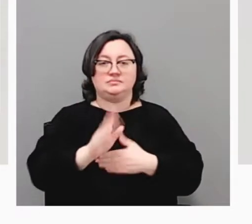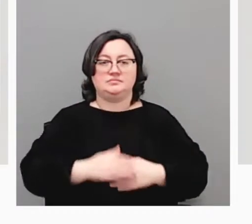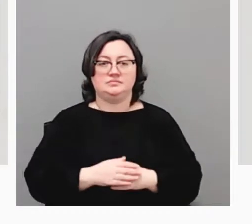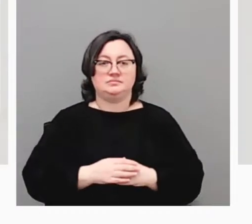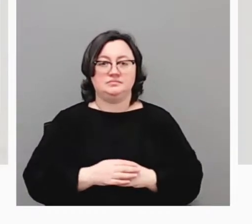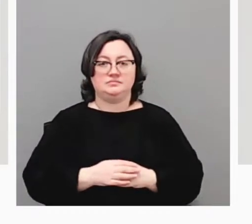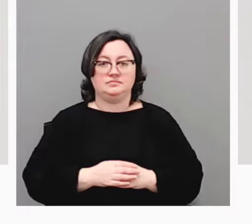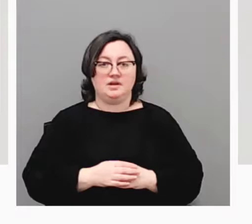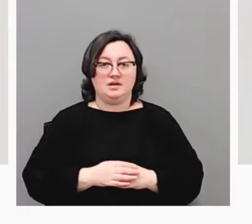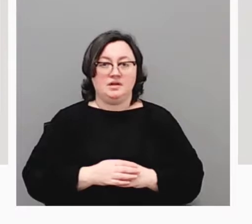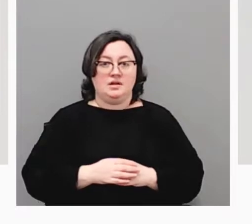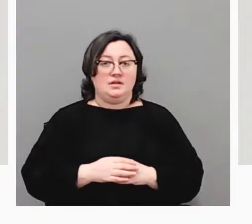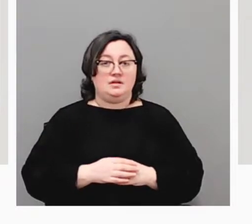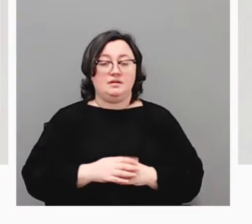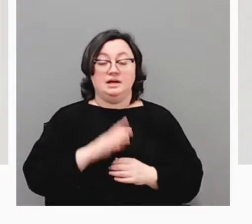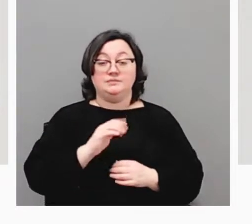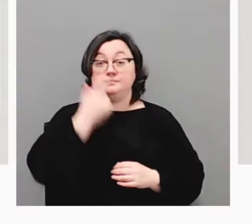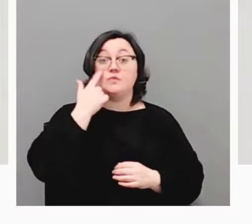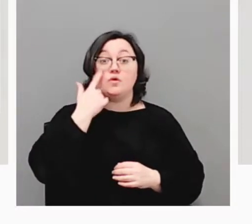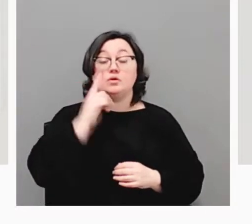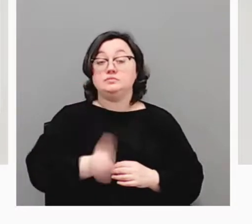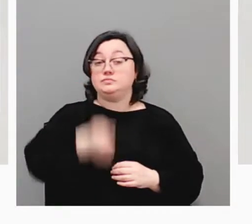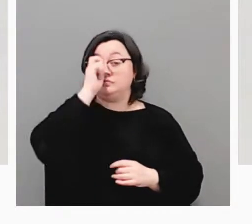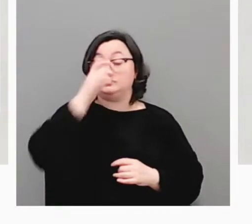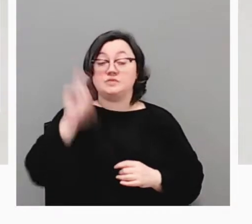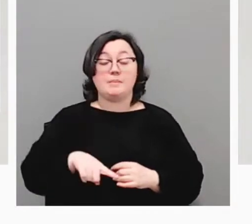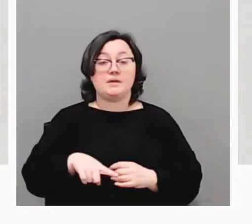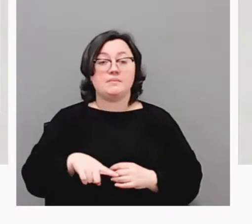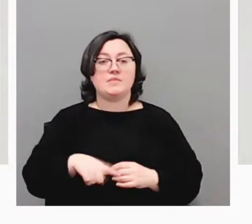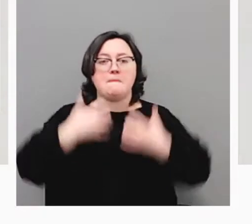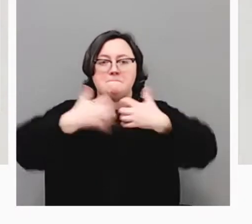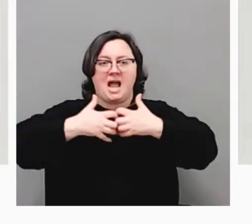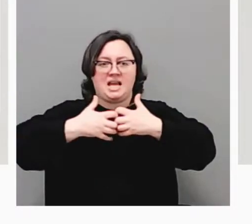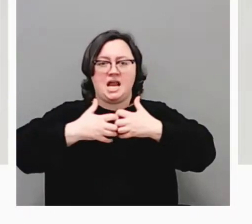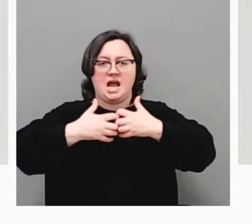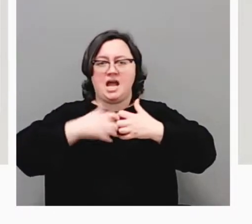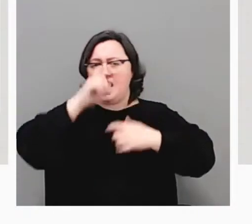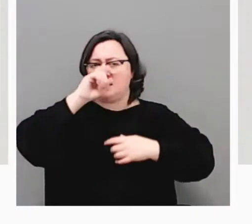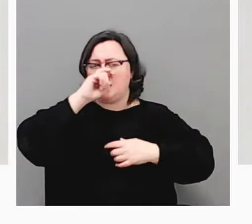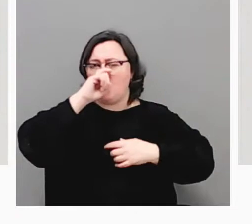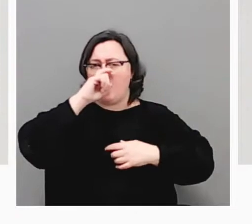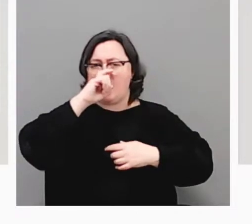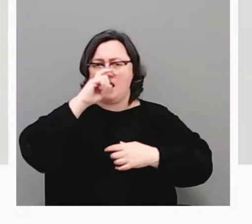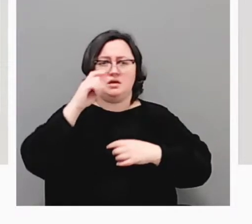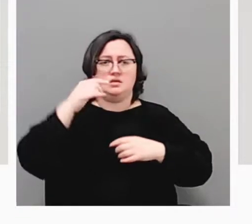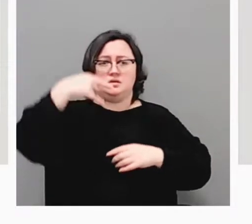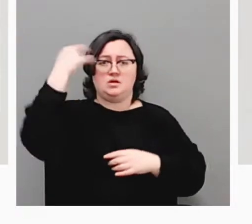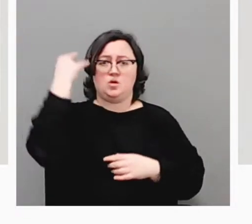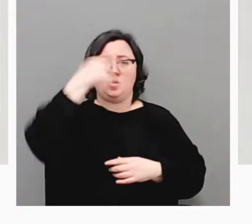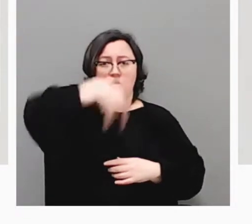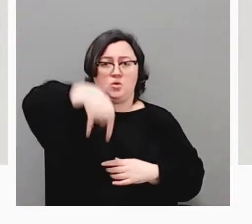tener, ¿no? Y sin olvidar también pues que la maquinaria, ¿no?, las máquinas antiguas son parte de la memoria del lugar,